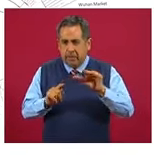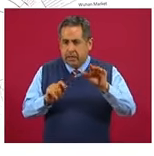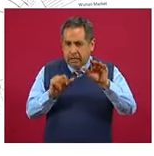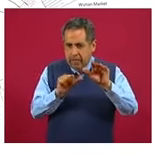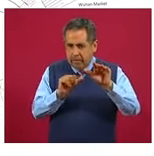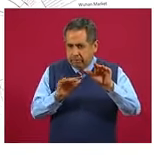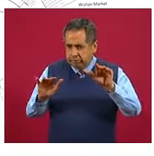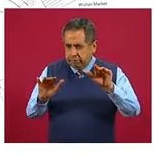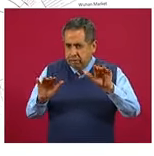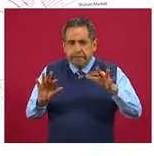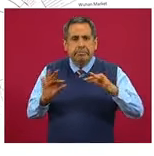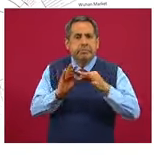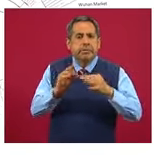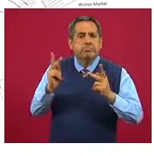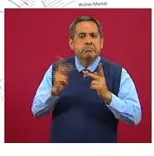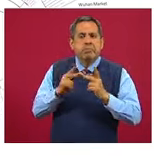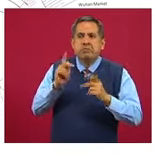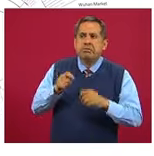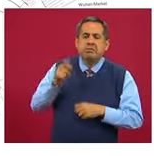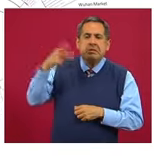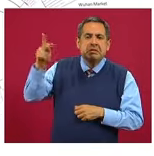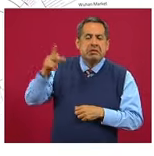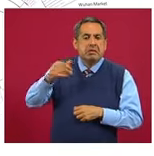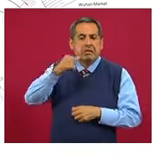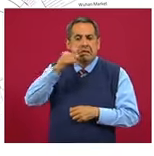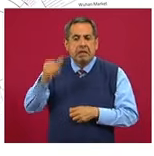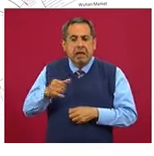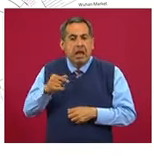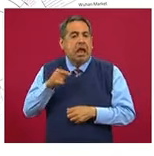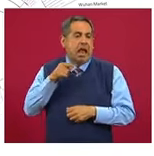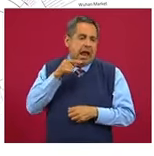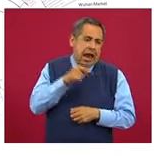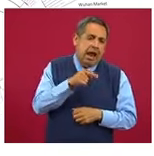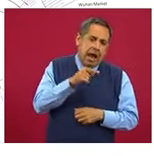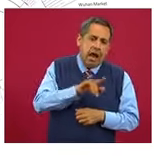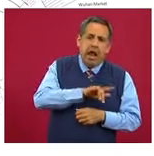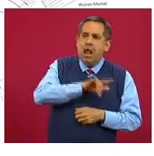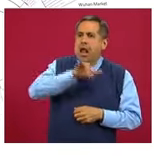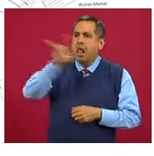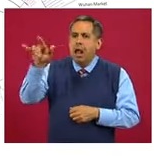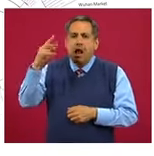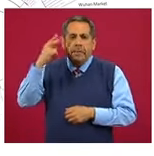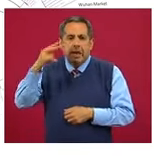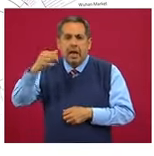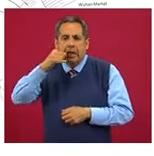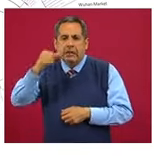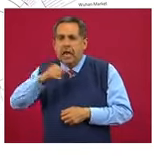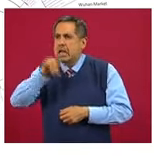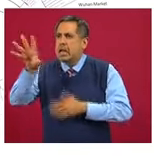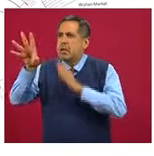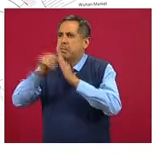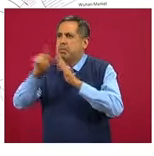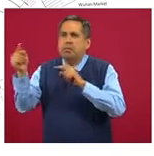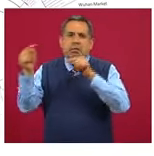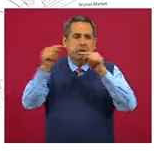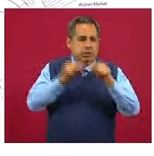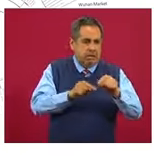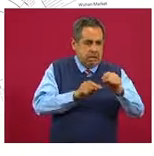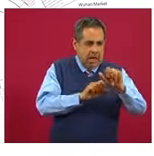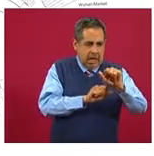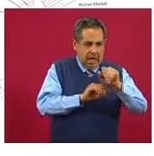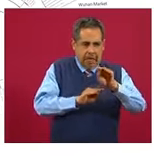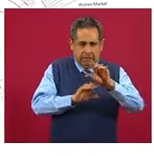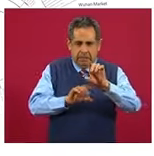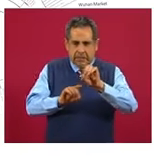los datos clínicos del paciente que había viajado a Italia y conocemos la secuencia y hacemos un análisis